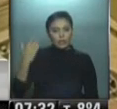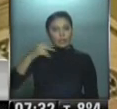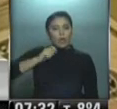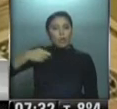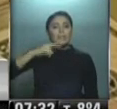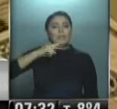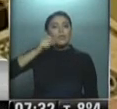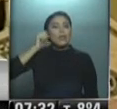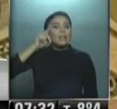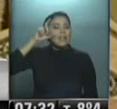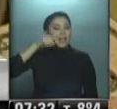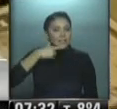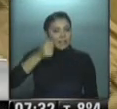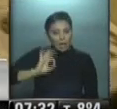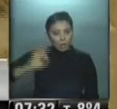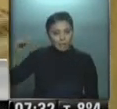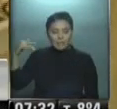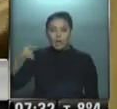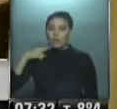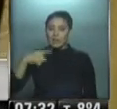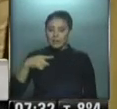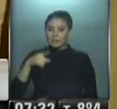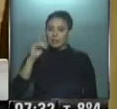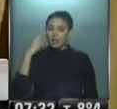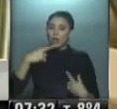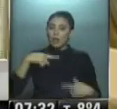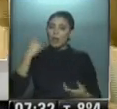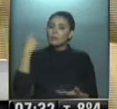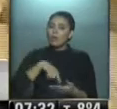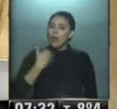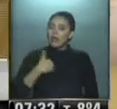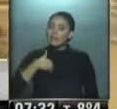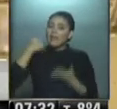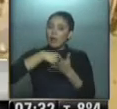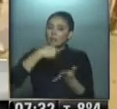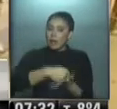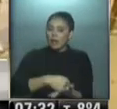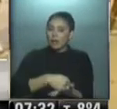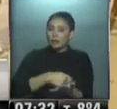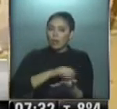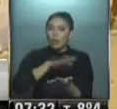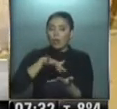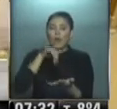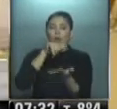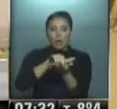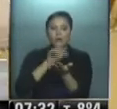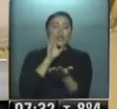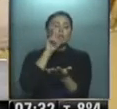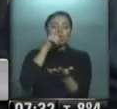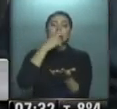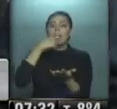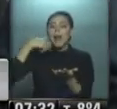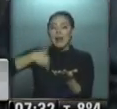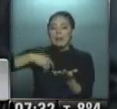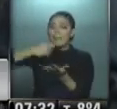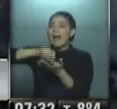el año pasado dictando un embargo sobre los pagos que hace argentina en nueva york es decir los pagos que hacen los otros bonistas que